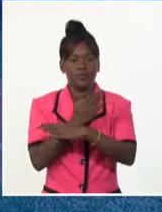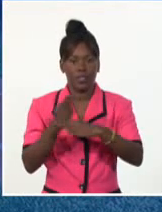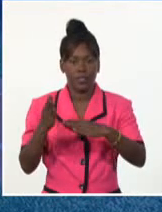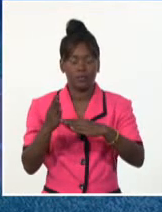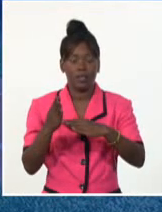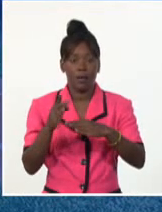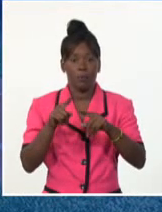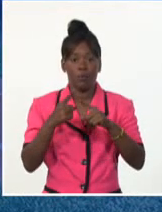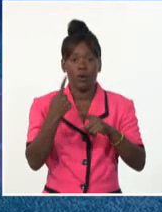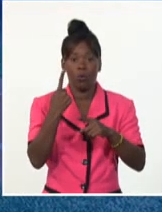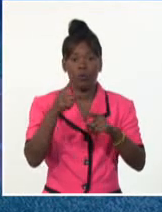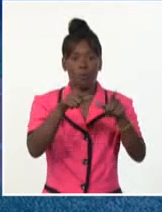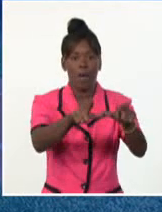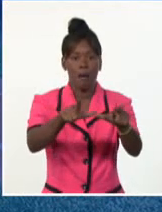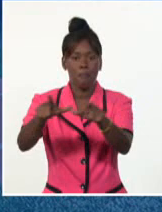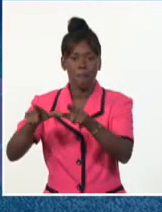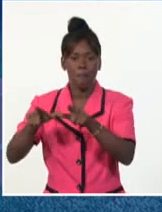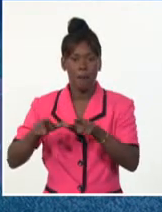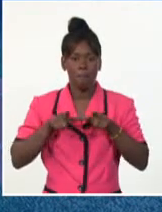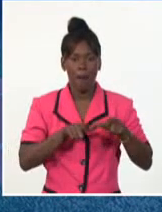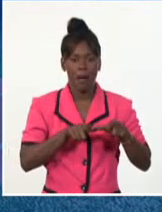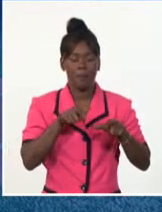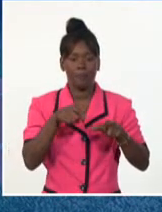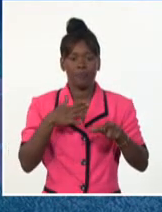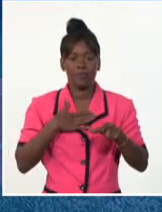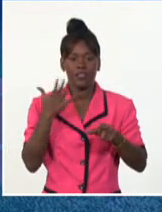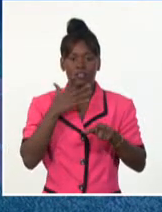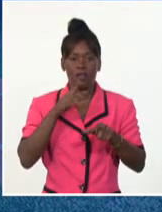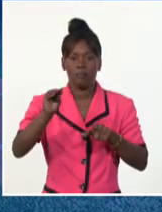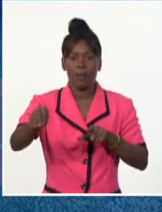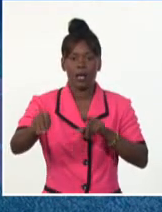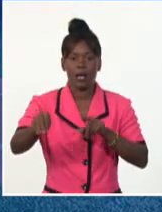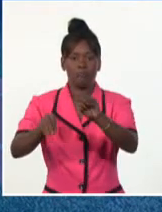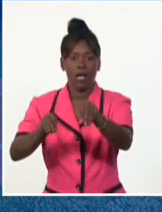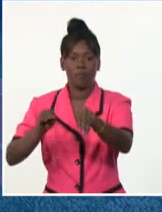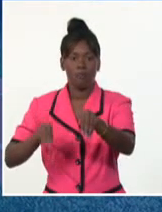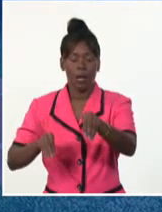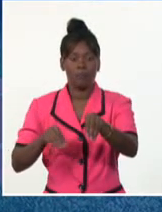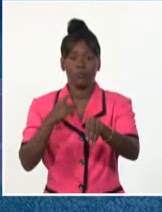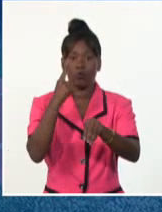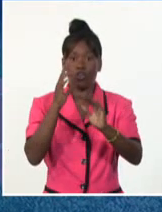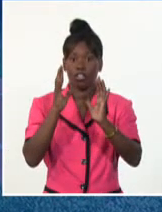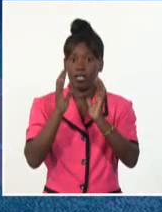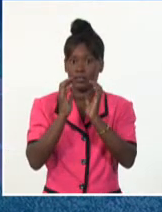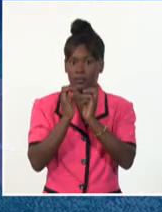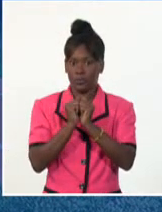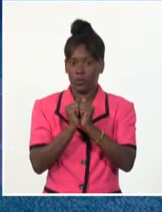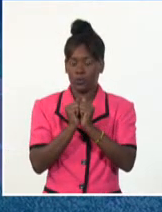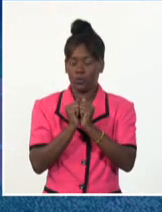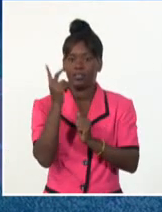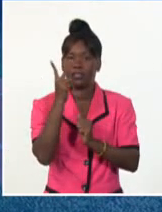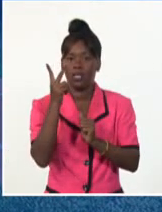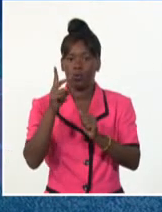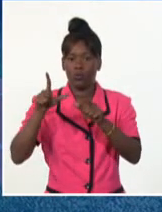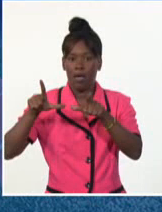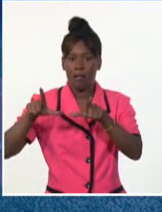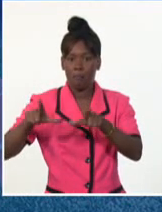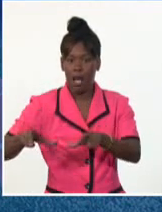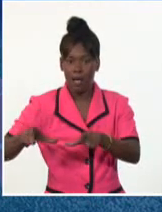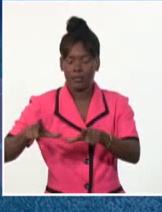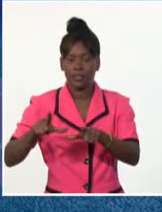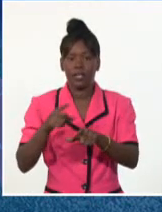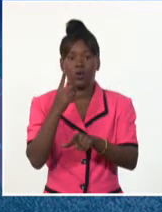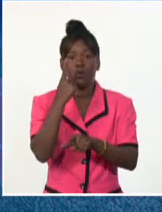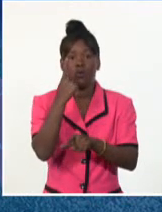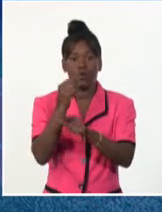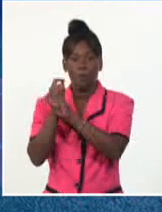lo hará en primera base, Yadier Drake en el right, Ariel Martínez como receptor, Dayan García en segunda base, Yurisbel Graciel será el bateador